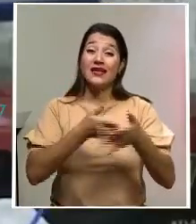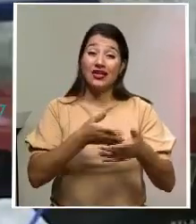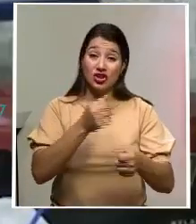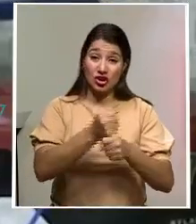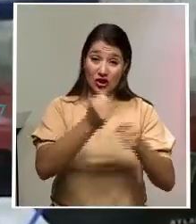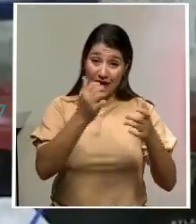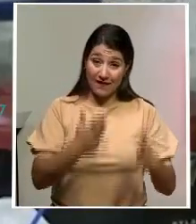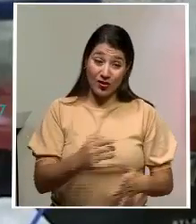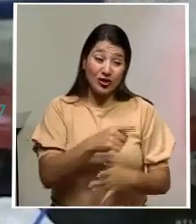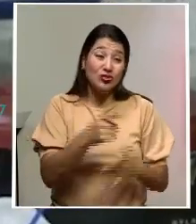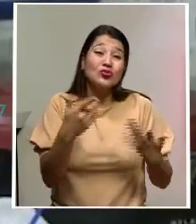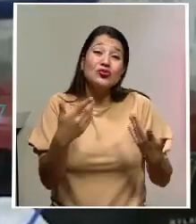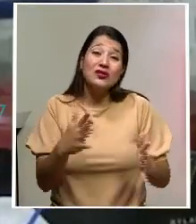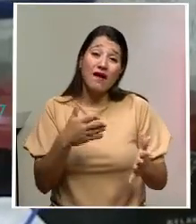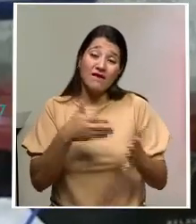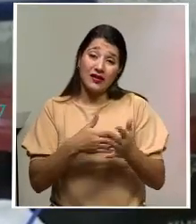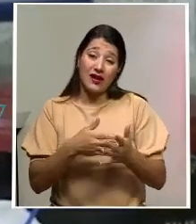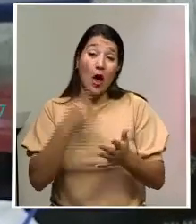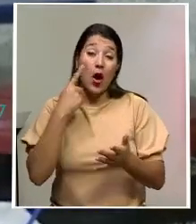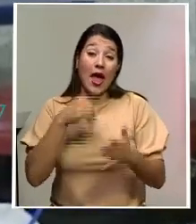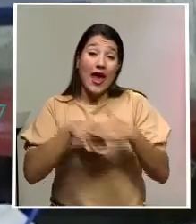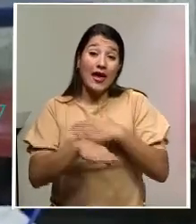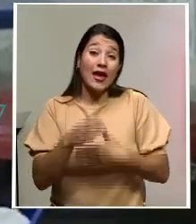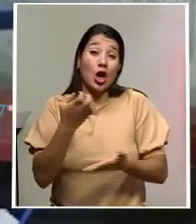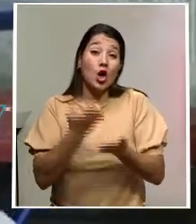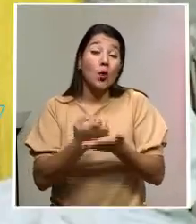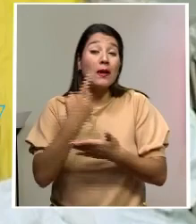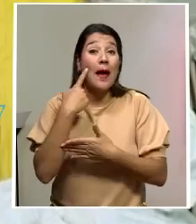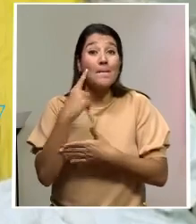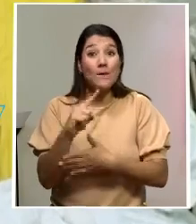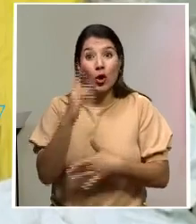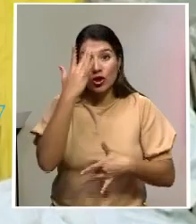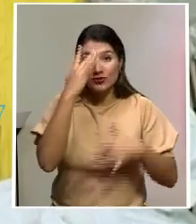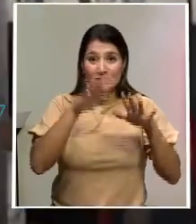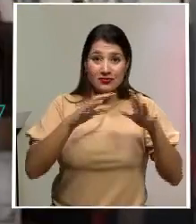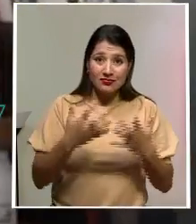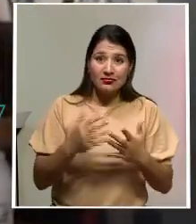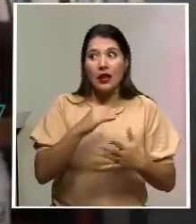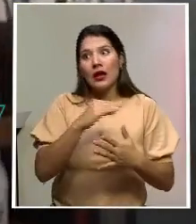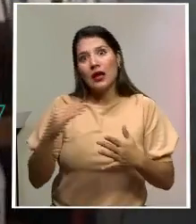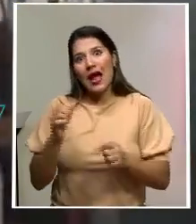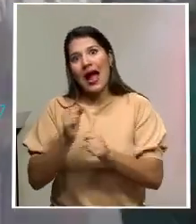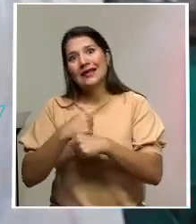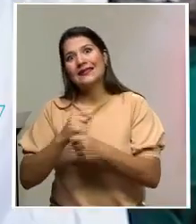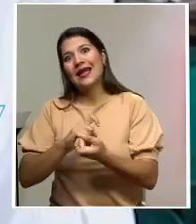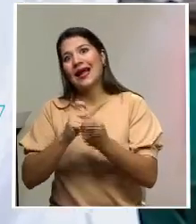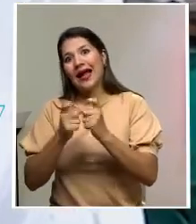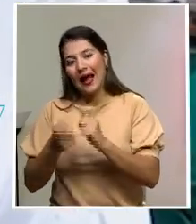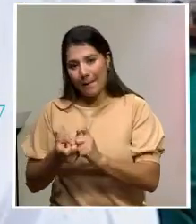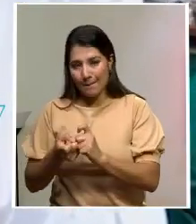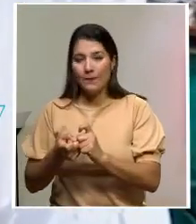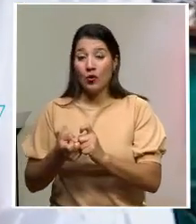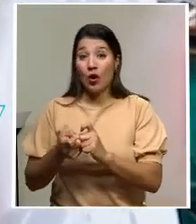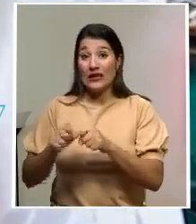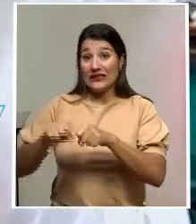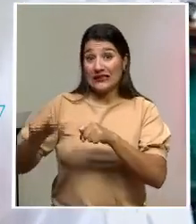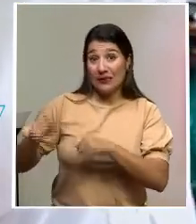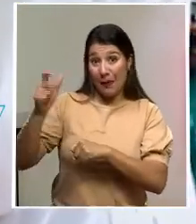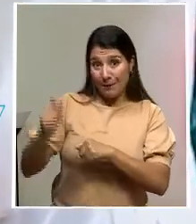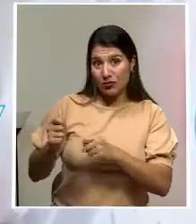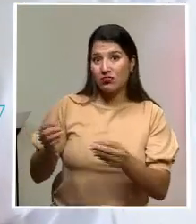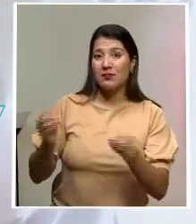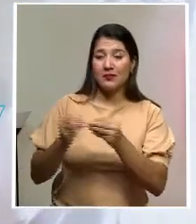ya se ha visto impactada económicamente a raíz de la emergencia que vive el país, y piden que se realicen mesas de diálogo para generar